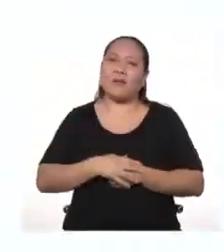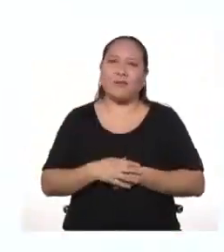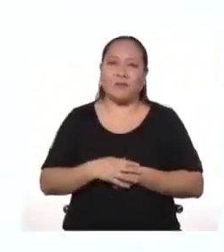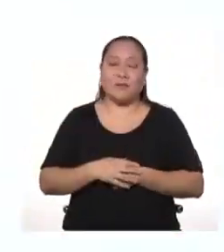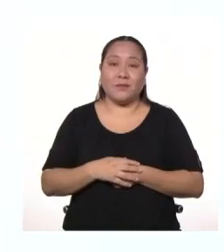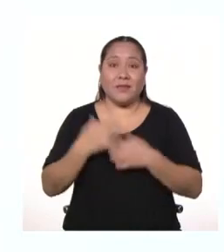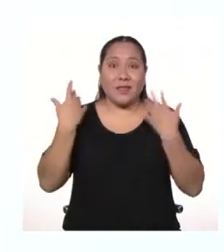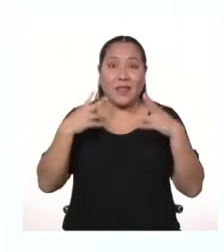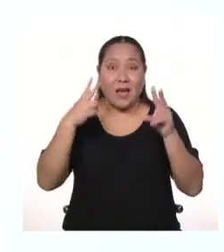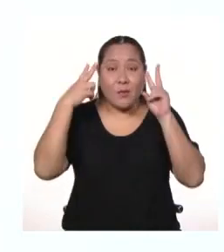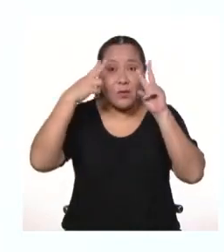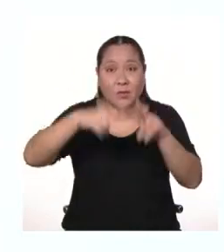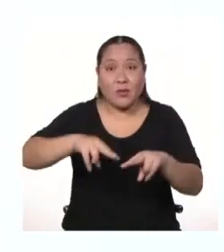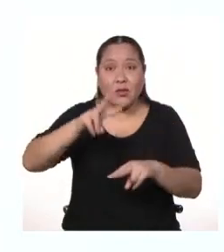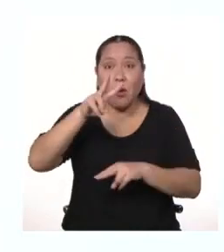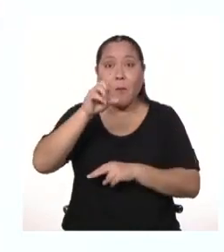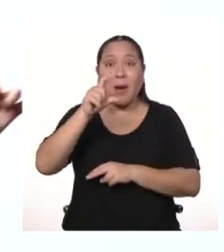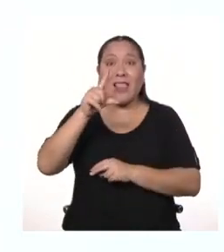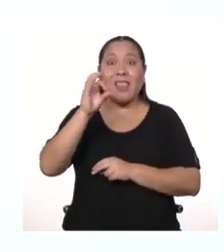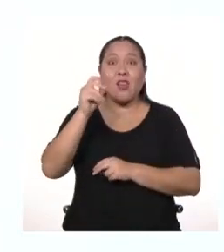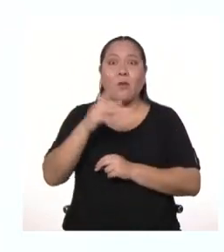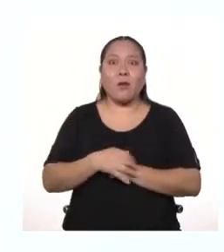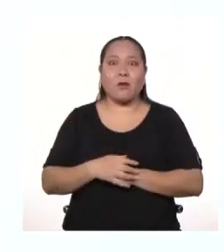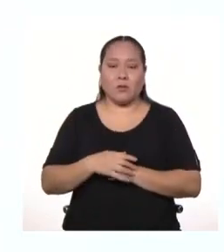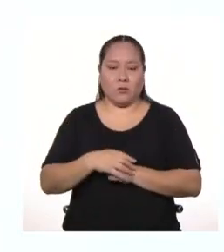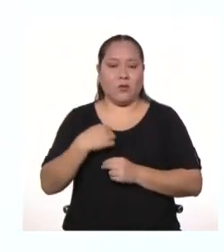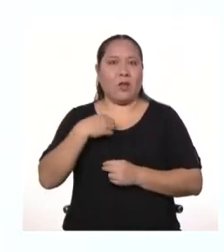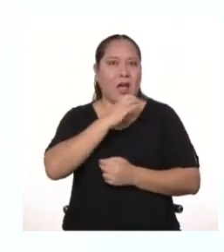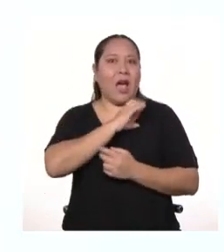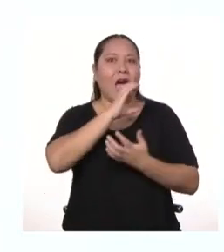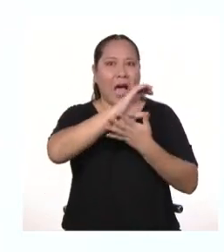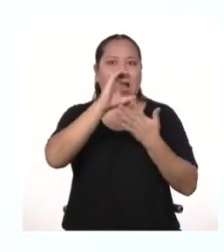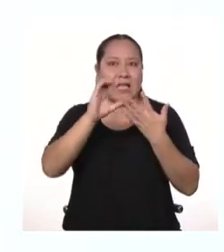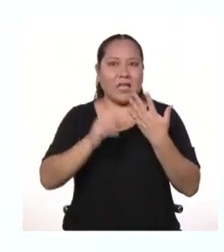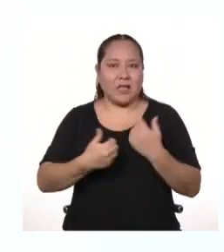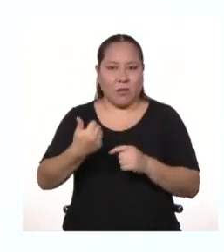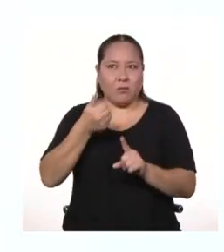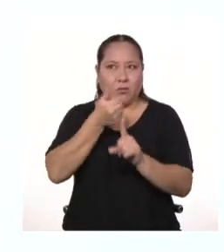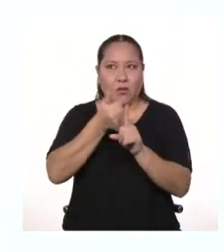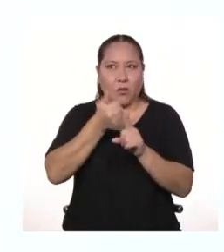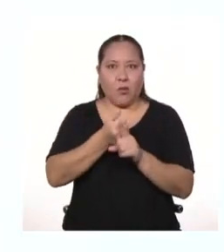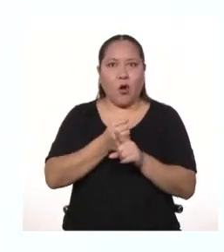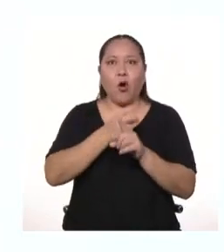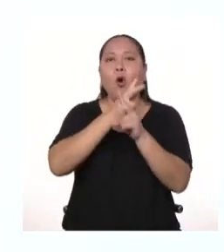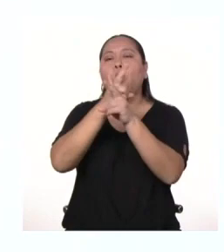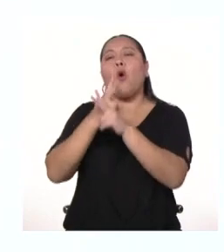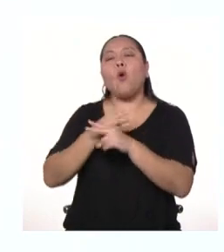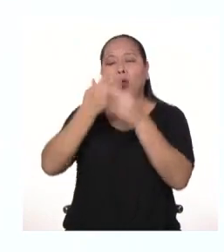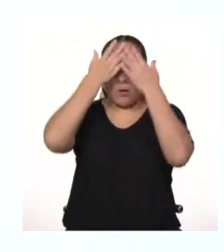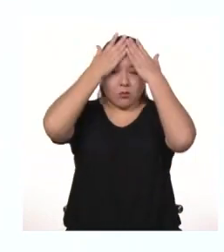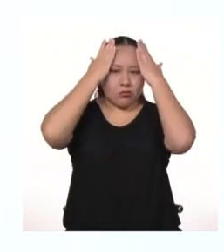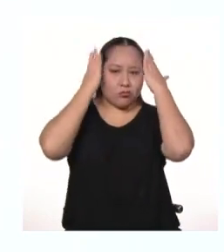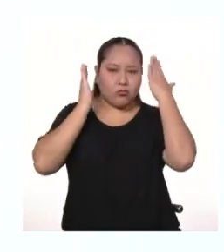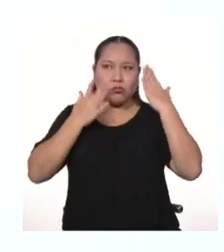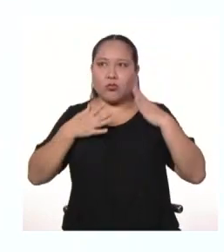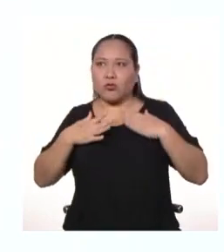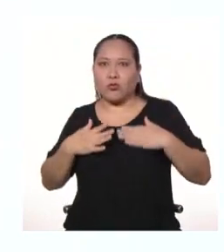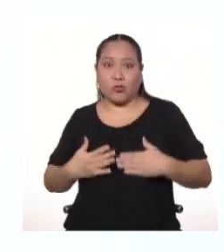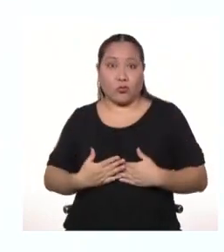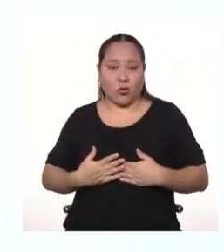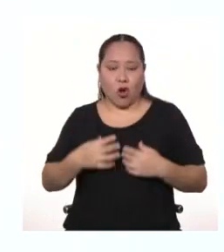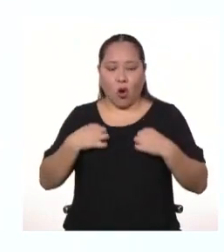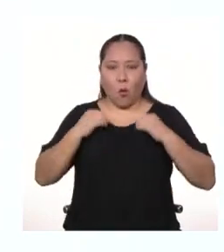Hemos visto que Valdelomar tenía una personalidad singular, cuidaba muchísimo su imagen, la manera en